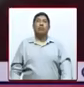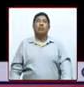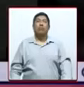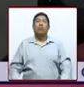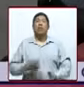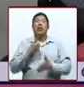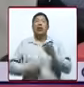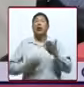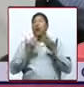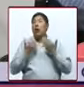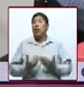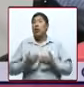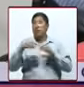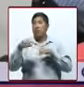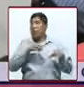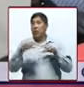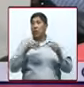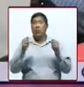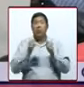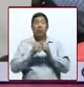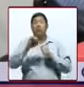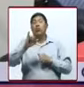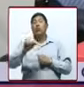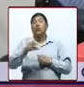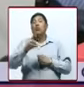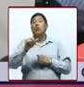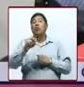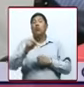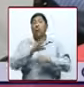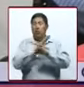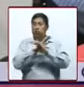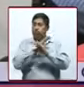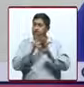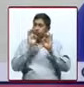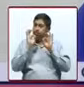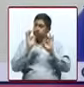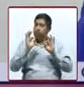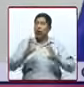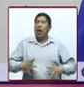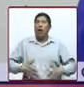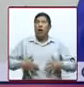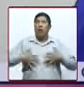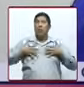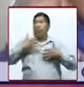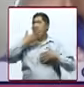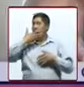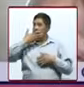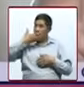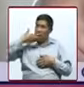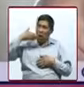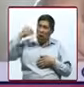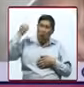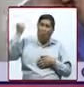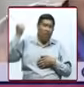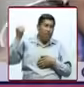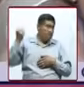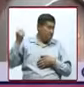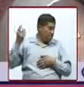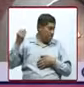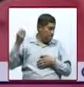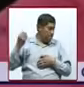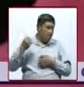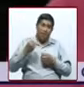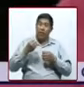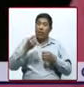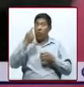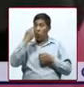Lo que ahorita estamos haciendo con Juan Diego es darle una calidad de vida lo mejor posible,